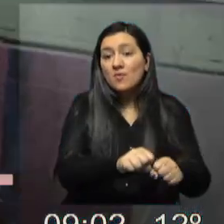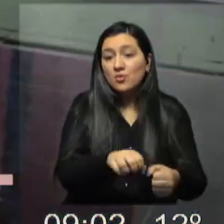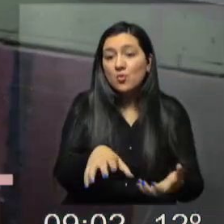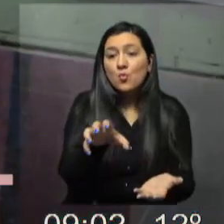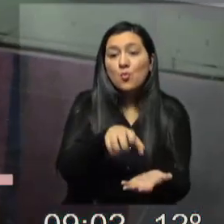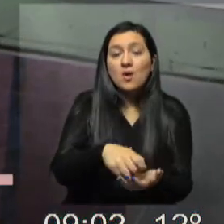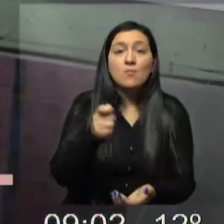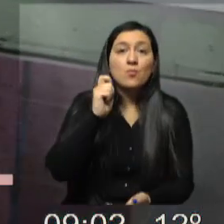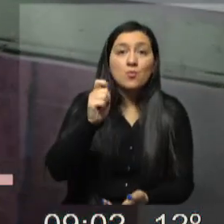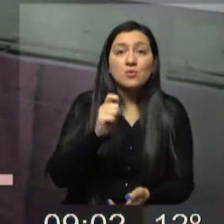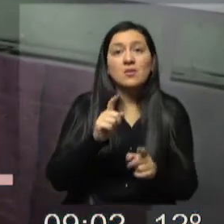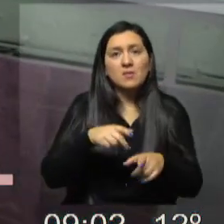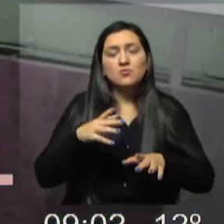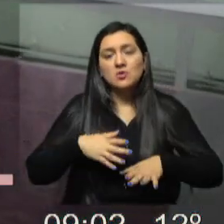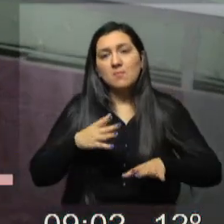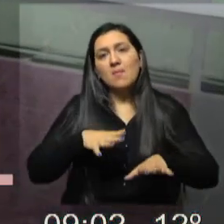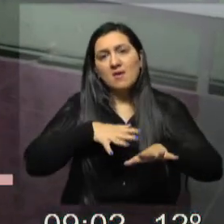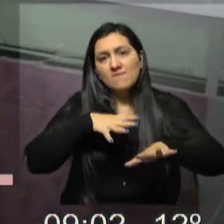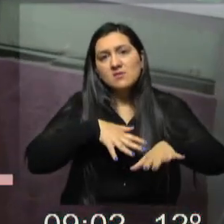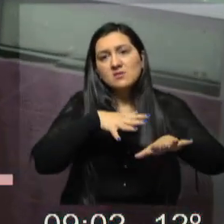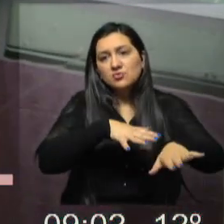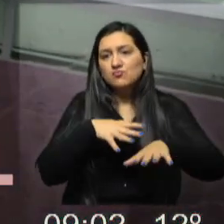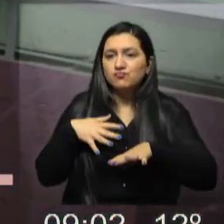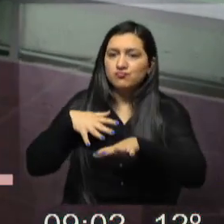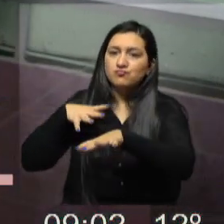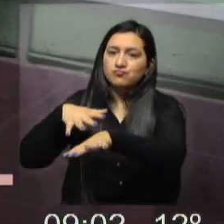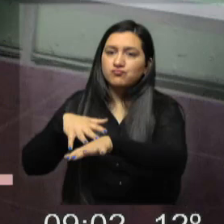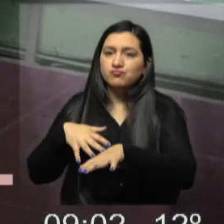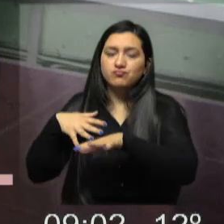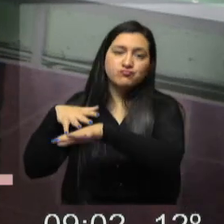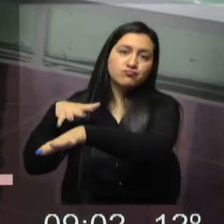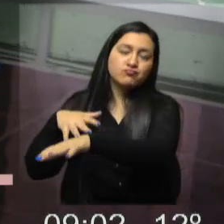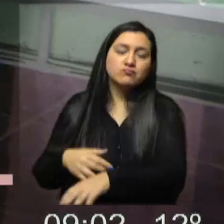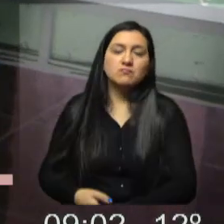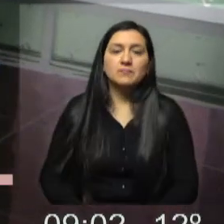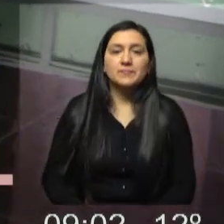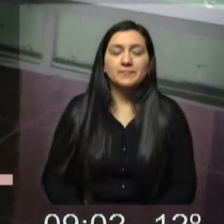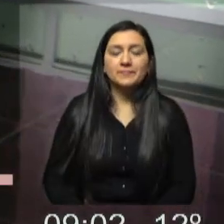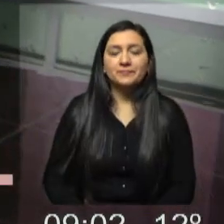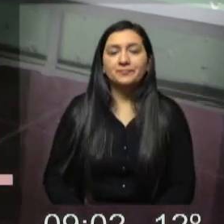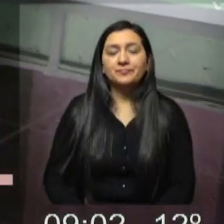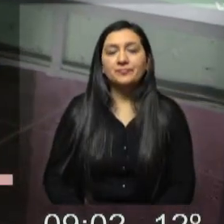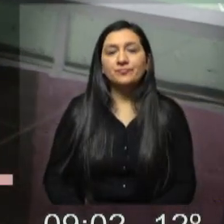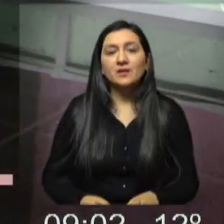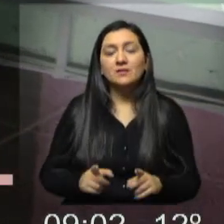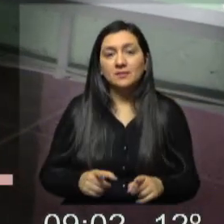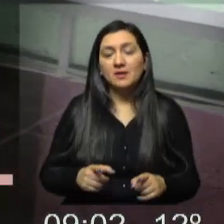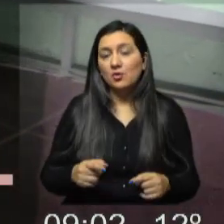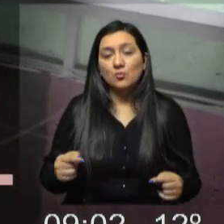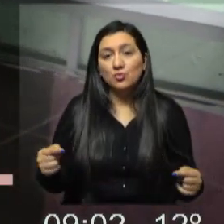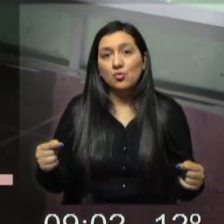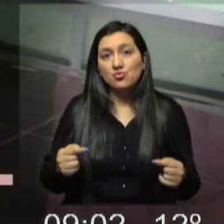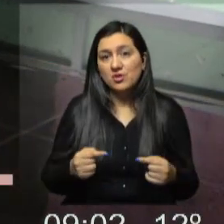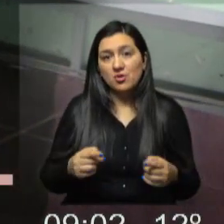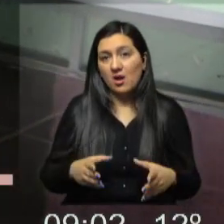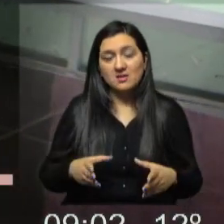acompañada con otros tipos de manifestaciones, también con una retórica muy contraria a la